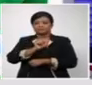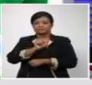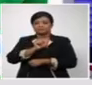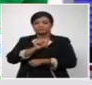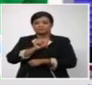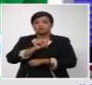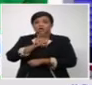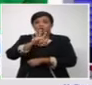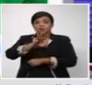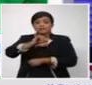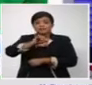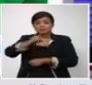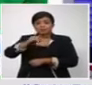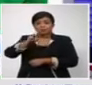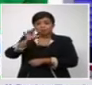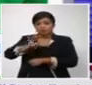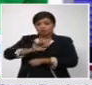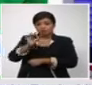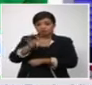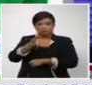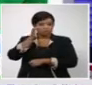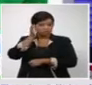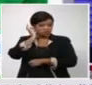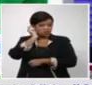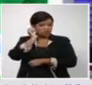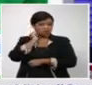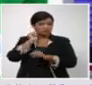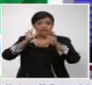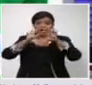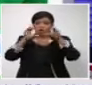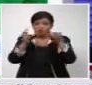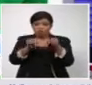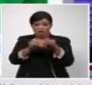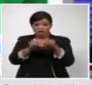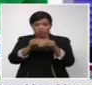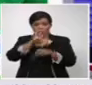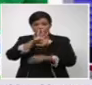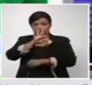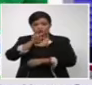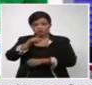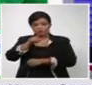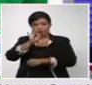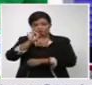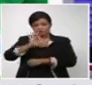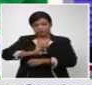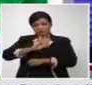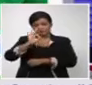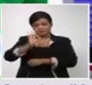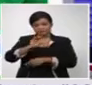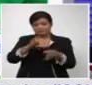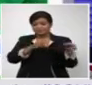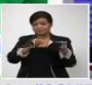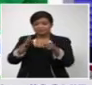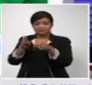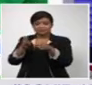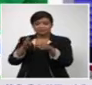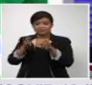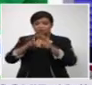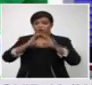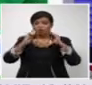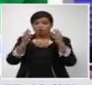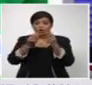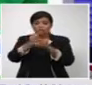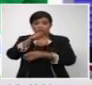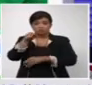femenino, en el acumulado es el 48,8% y en el acumulado de todos los diagnosticados en